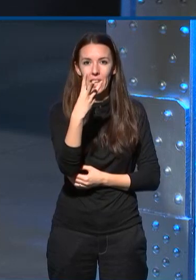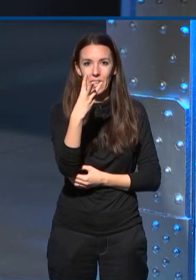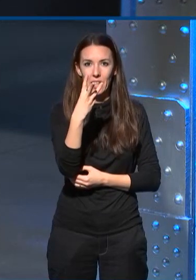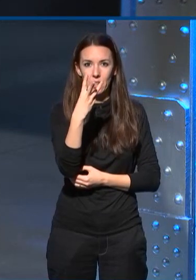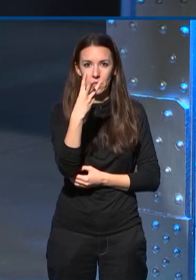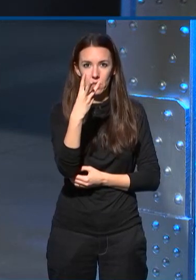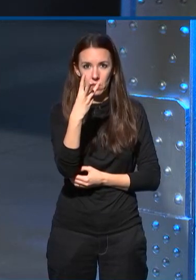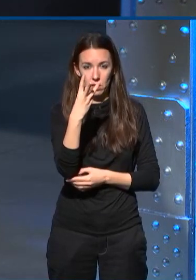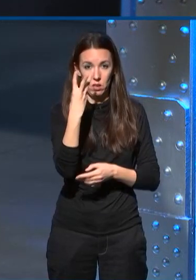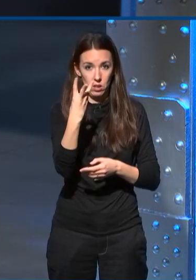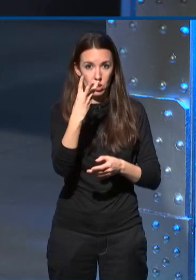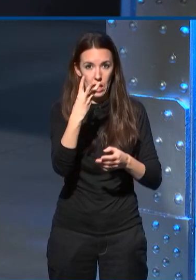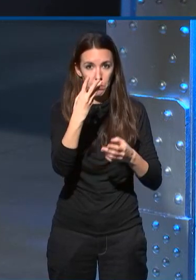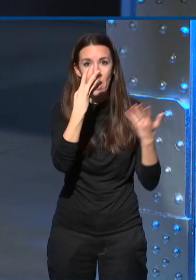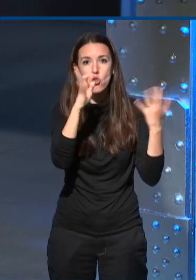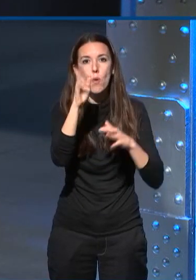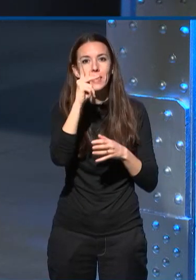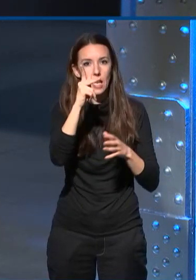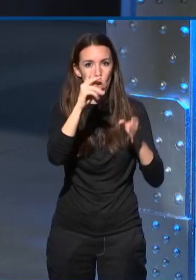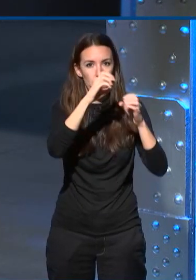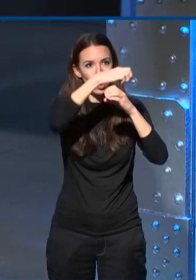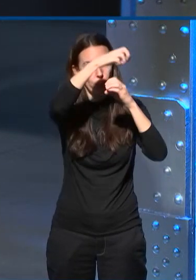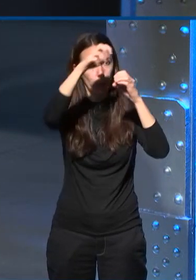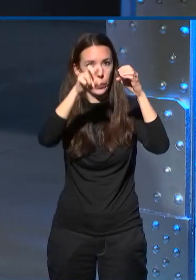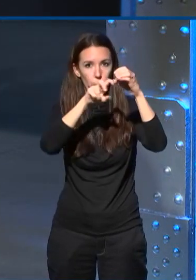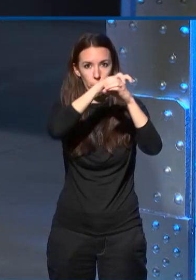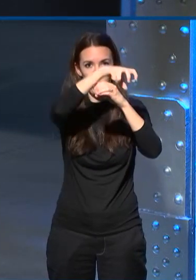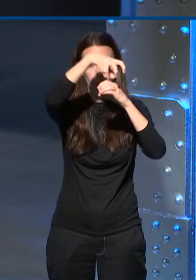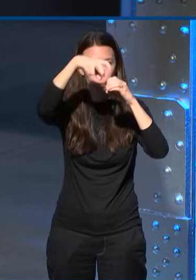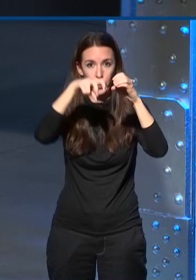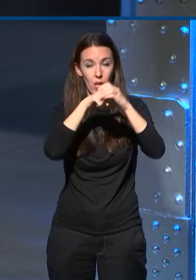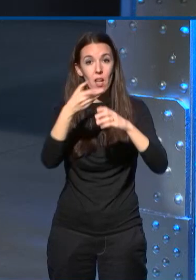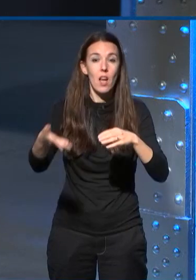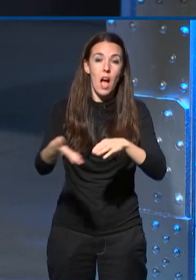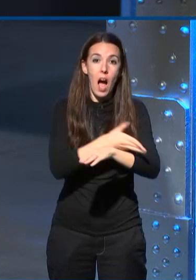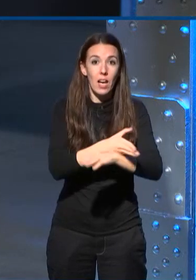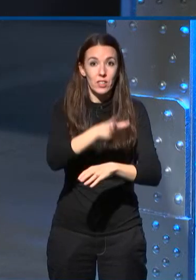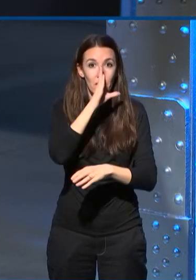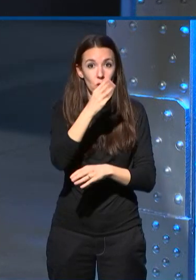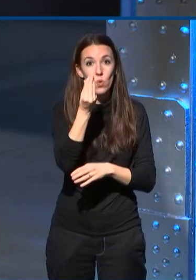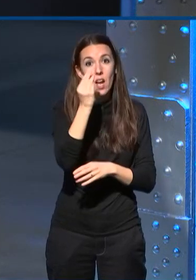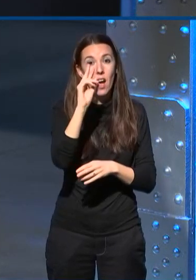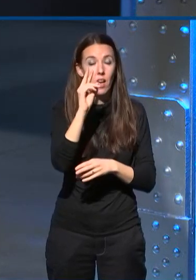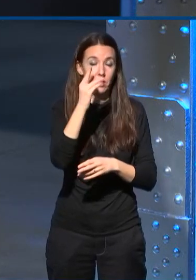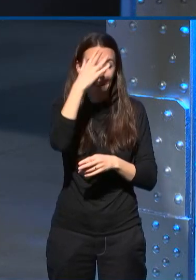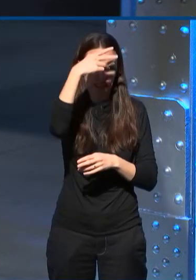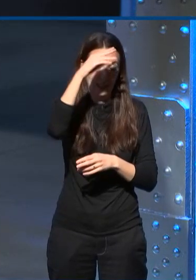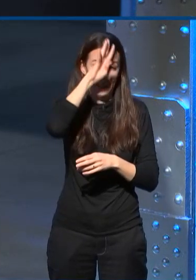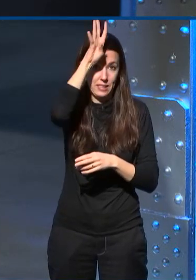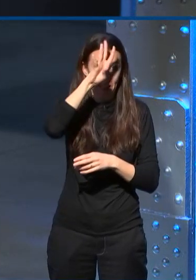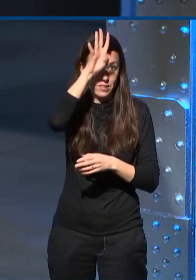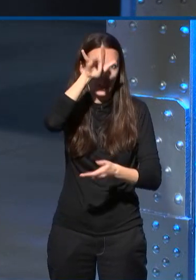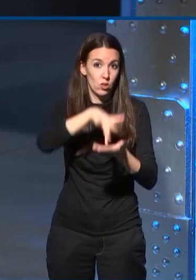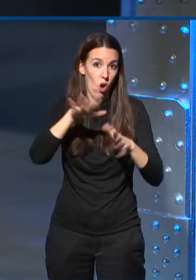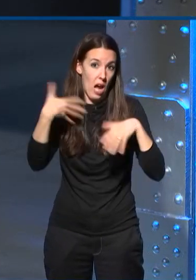90 kilómetros se recorrieron por la Luna. Ya sabemos que Tintín fue antes a la Luna y con otro rover, etcétera, incluso con el